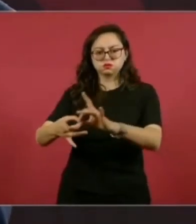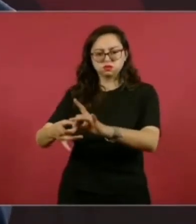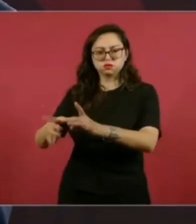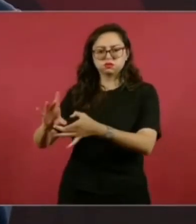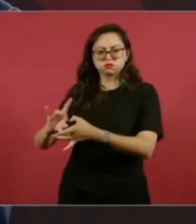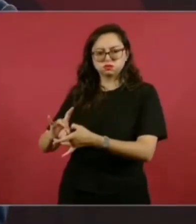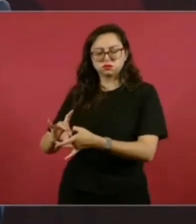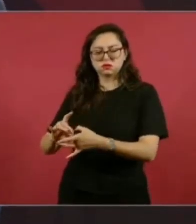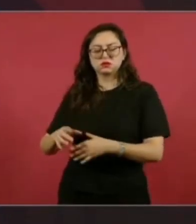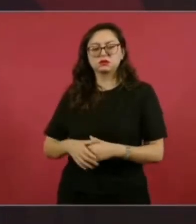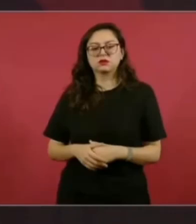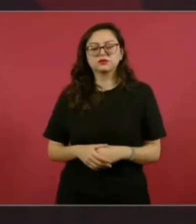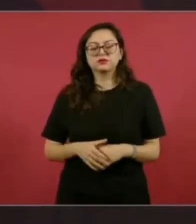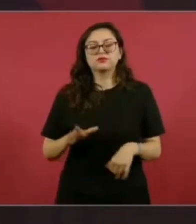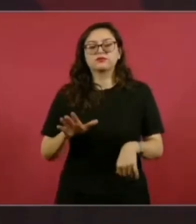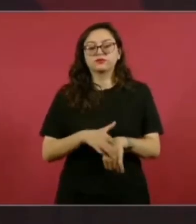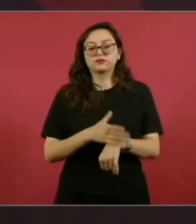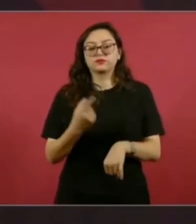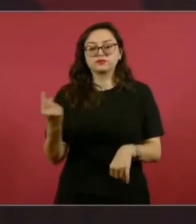porque